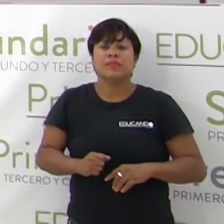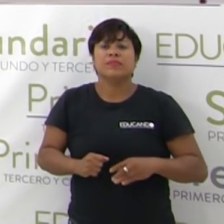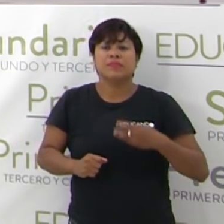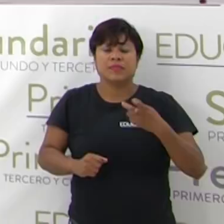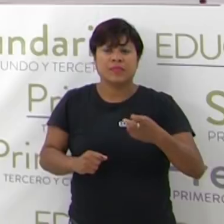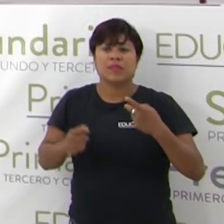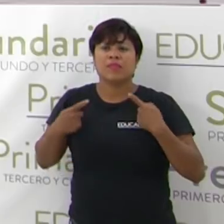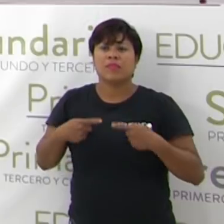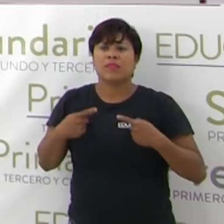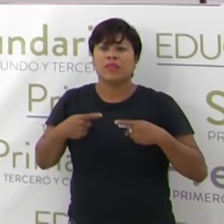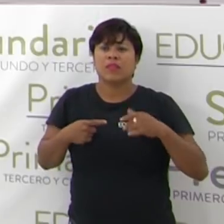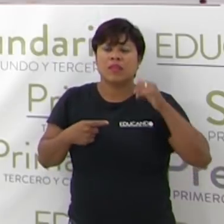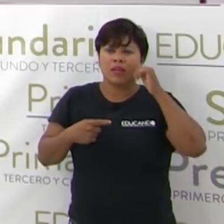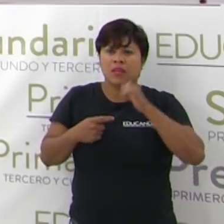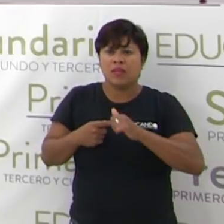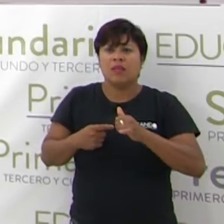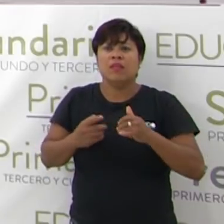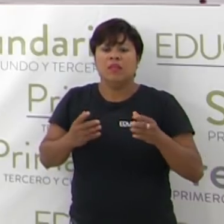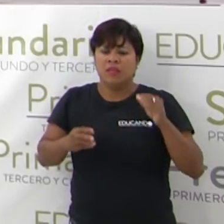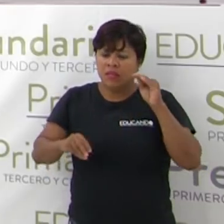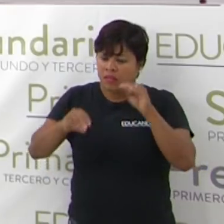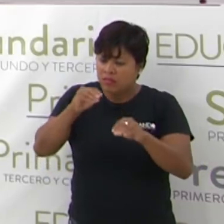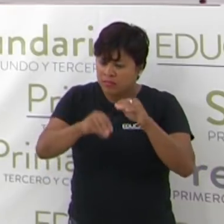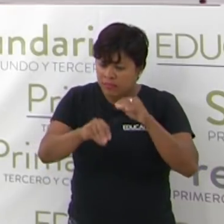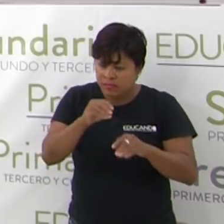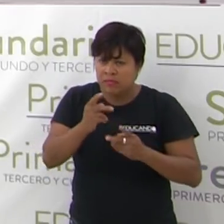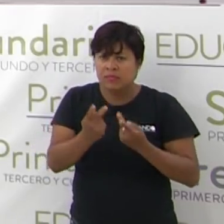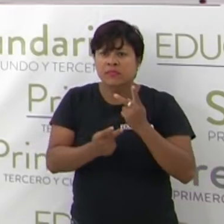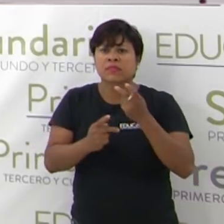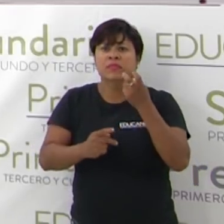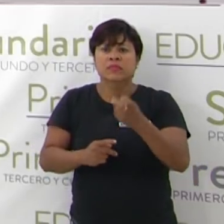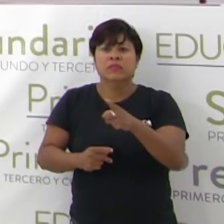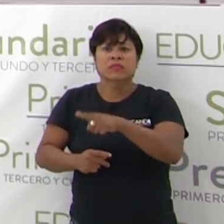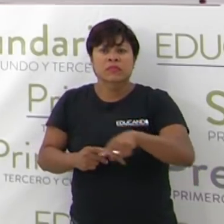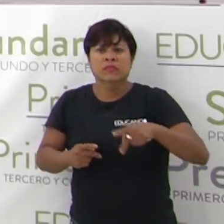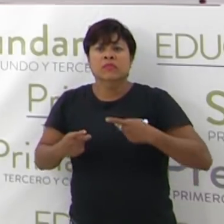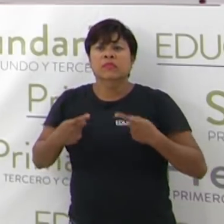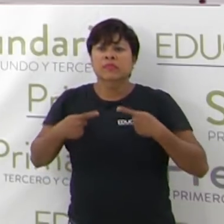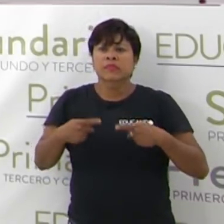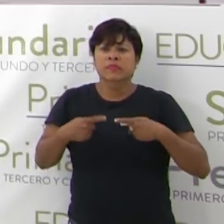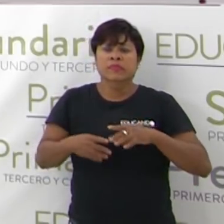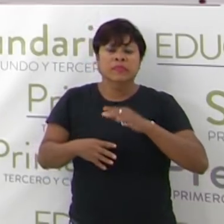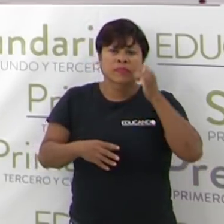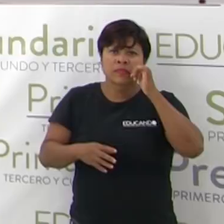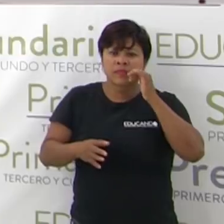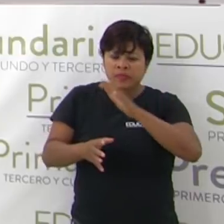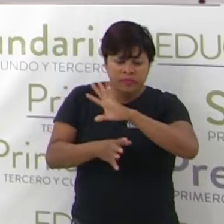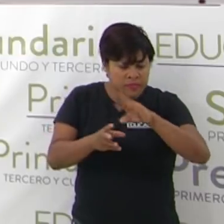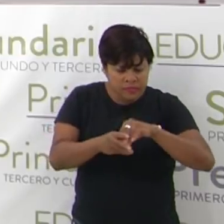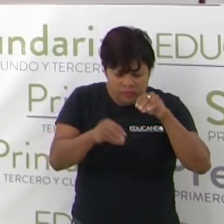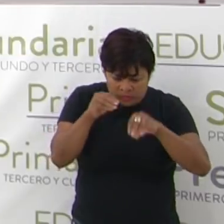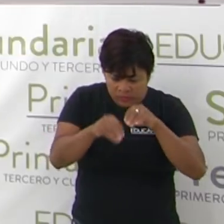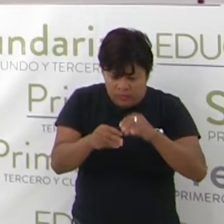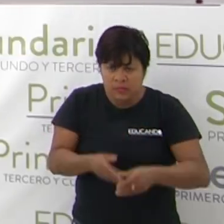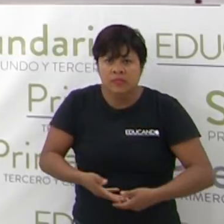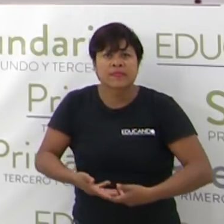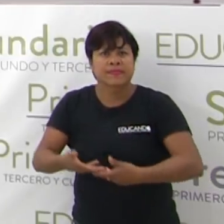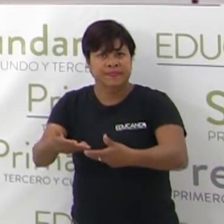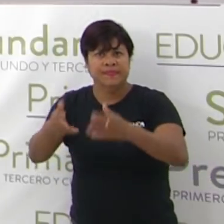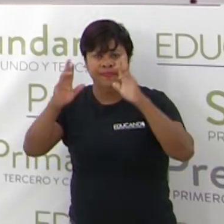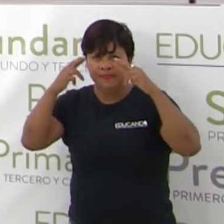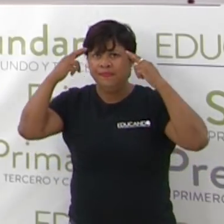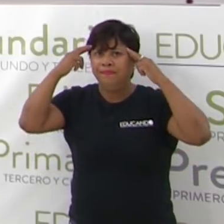común que se dedicaba a sembrar. Esta gente que daba todas sus cosechas o la mayoría de su